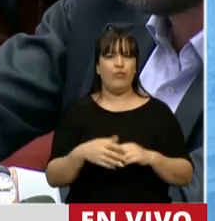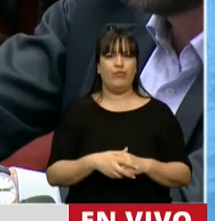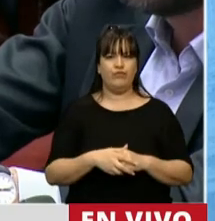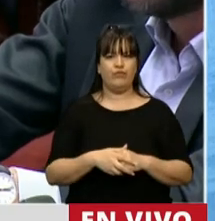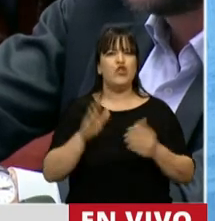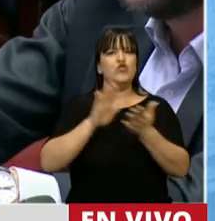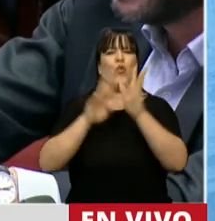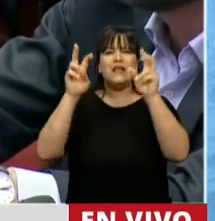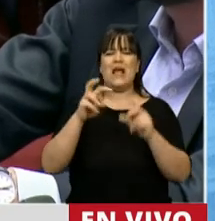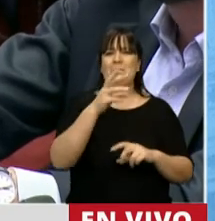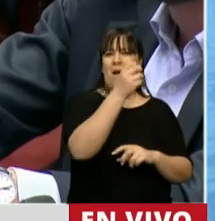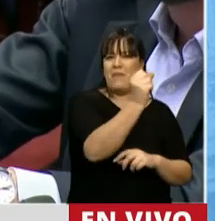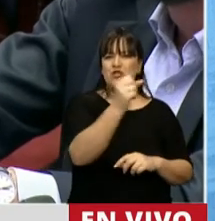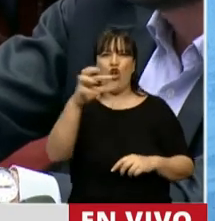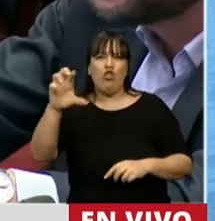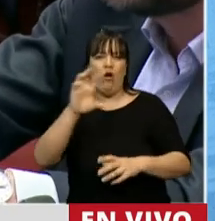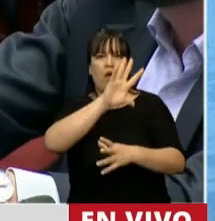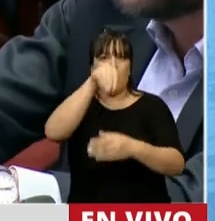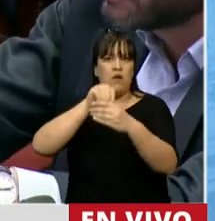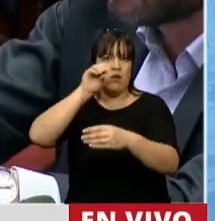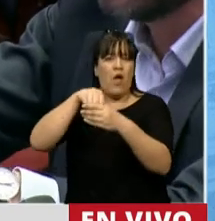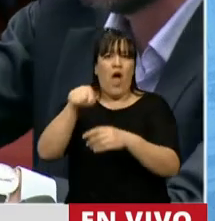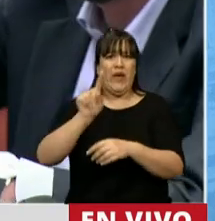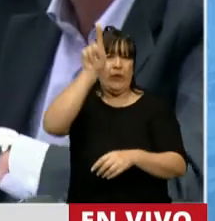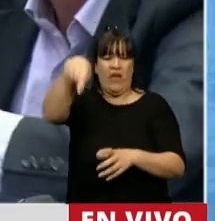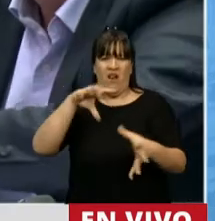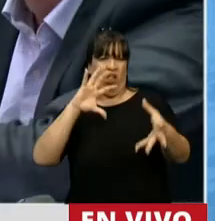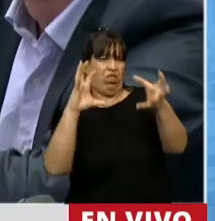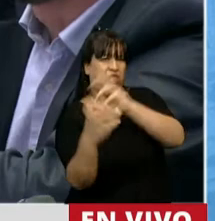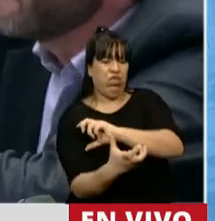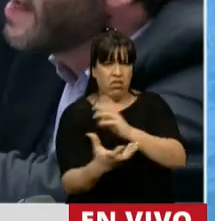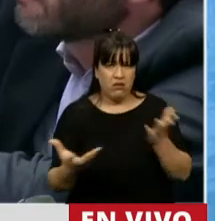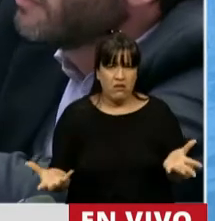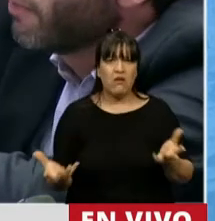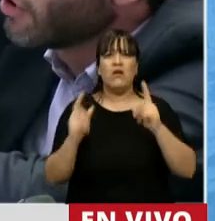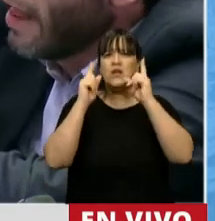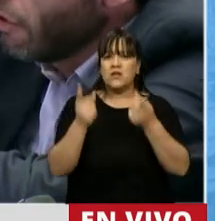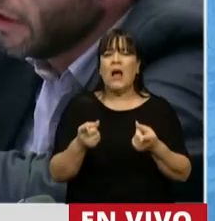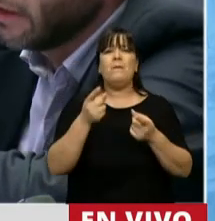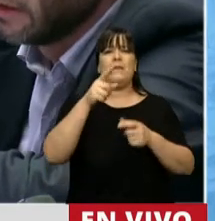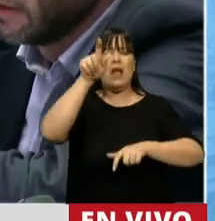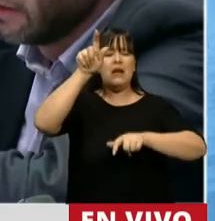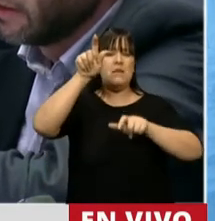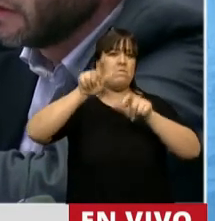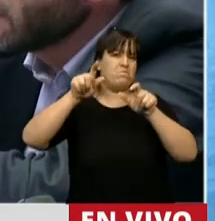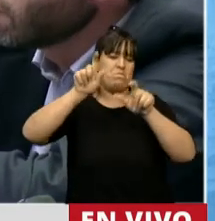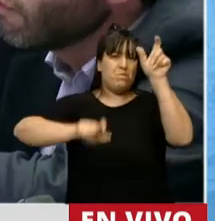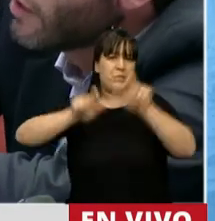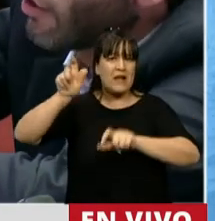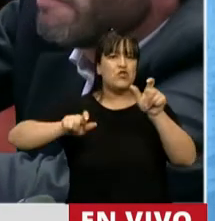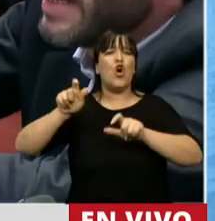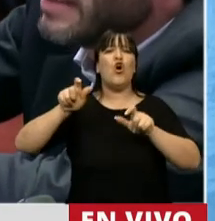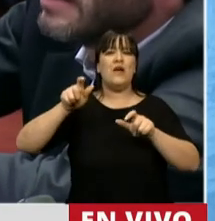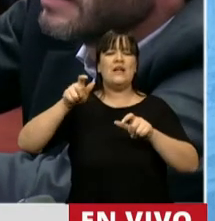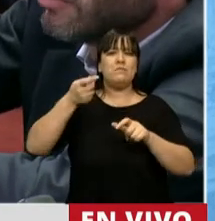de cambios generando miles de distorsiones, llevan a los importadores de